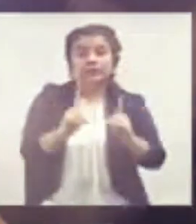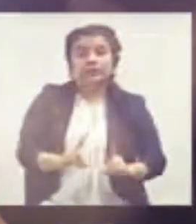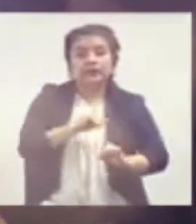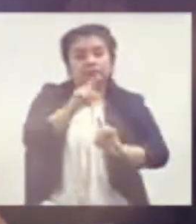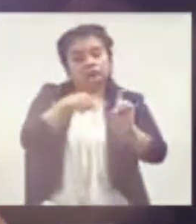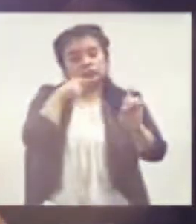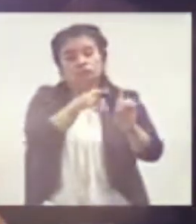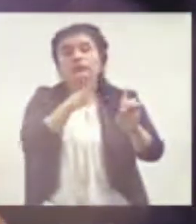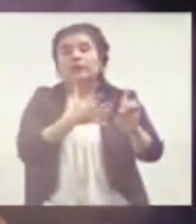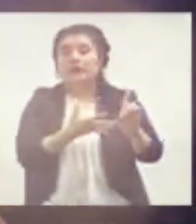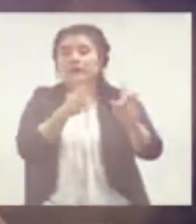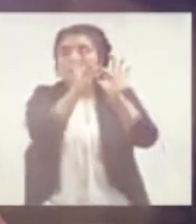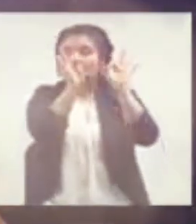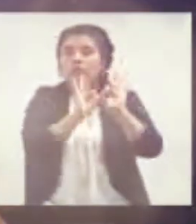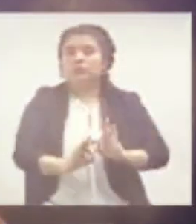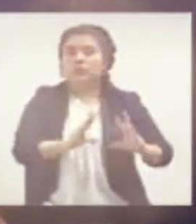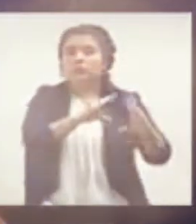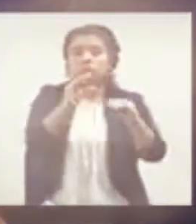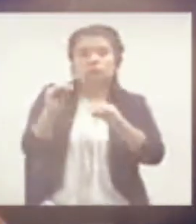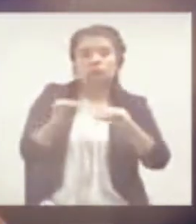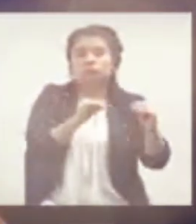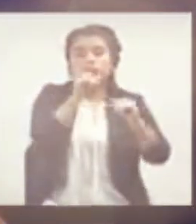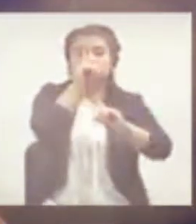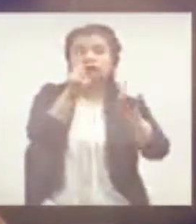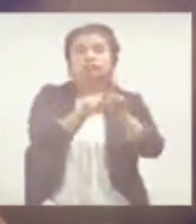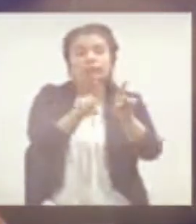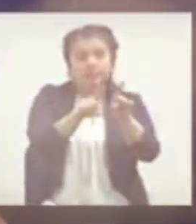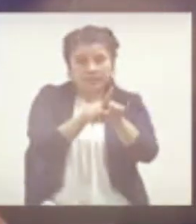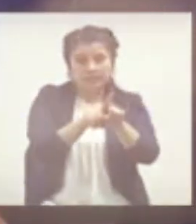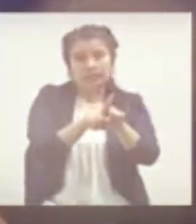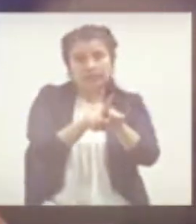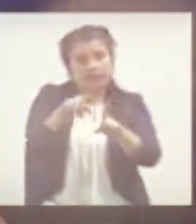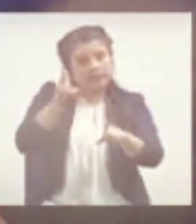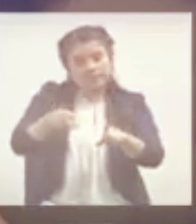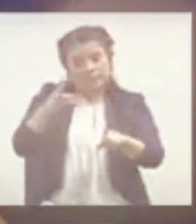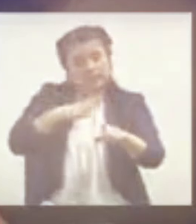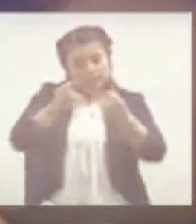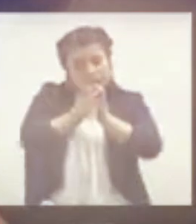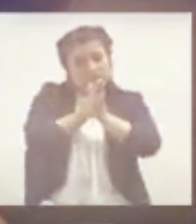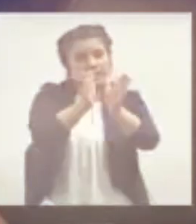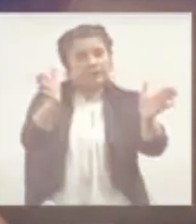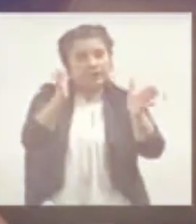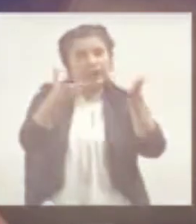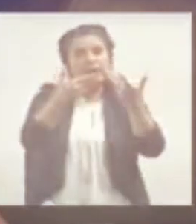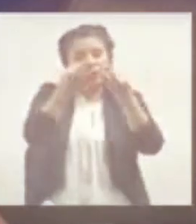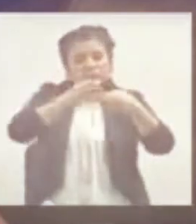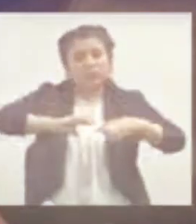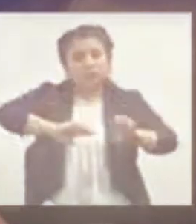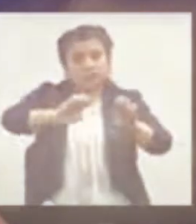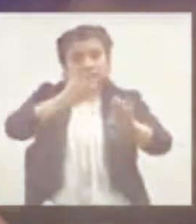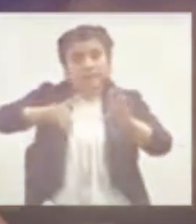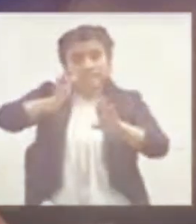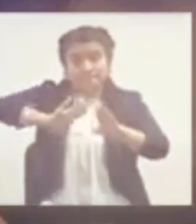debería de ser un modelo que debe de ser discutido, y efectivamente siempre se quedó abierta esa posibilidad. Más adelante